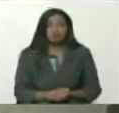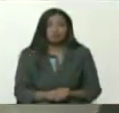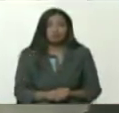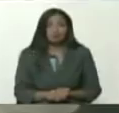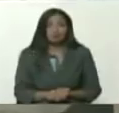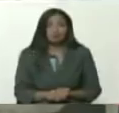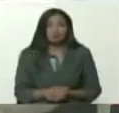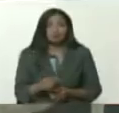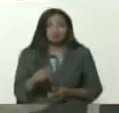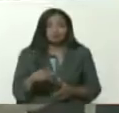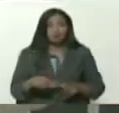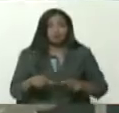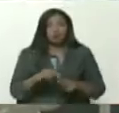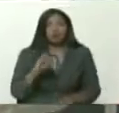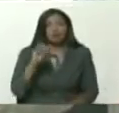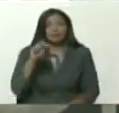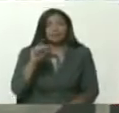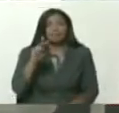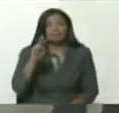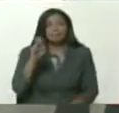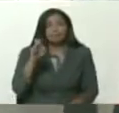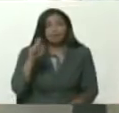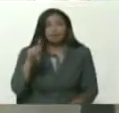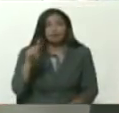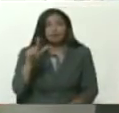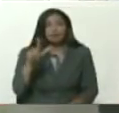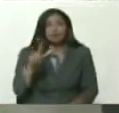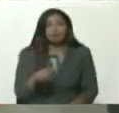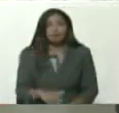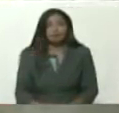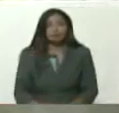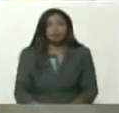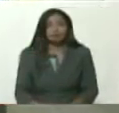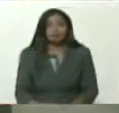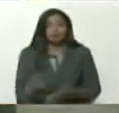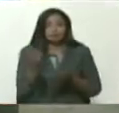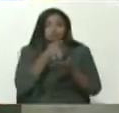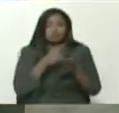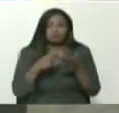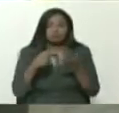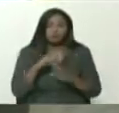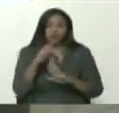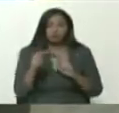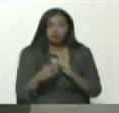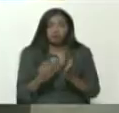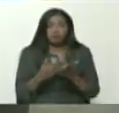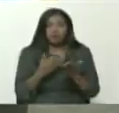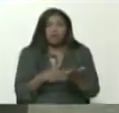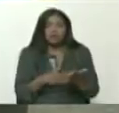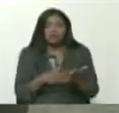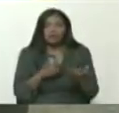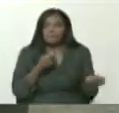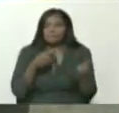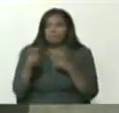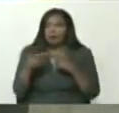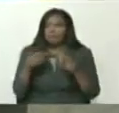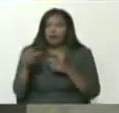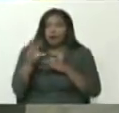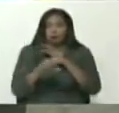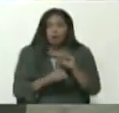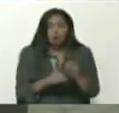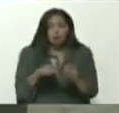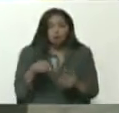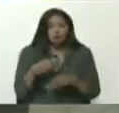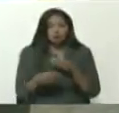Aquí mismo en Invepal. Es lo importante que quería. Mapa de total calidad. Antes esos mapas los importaban. Hoy se hace